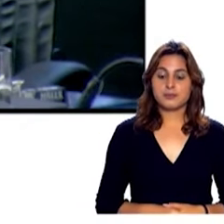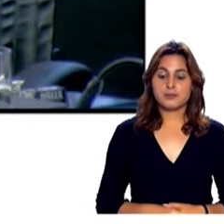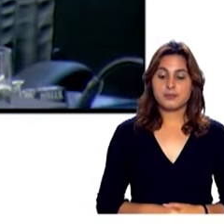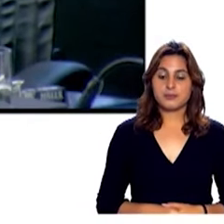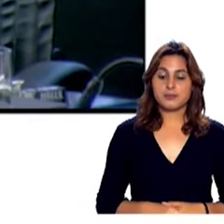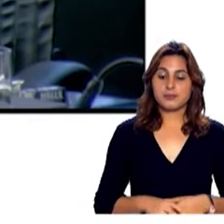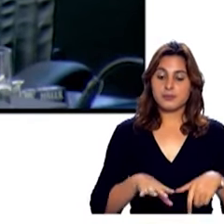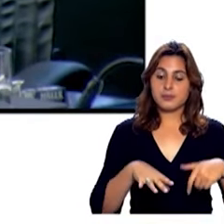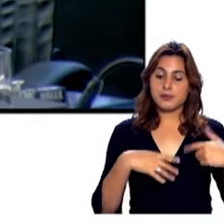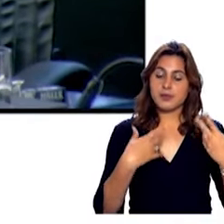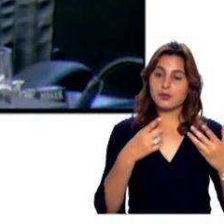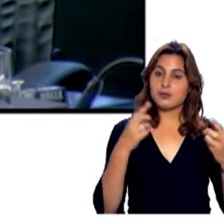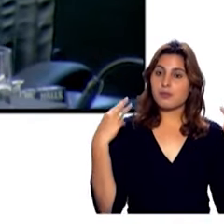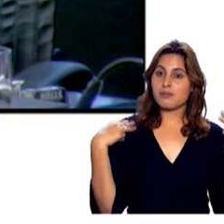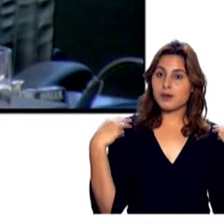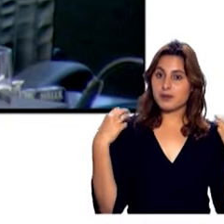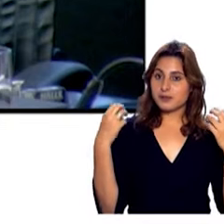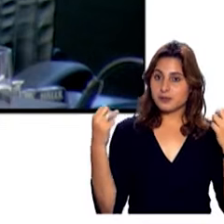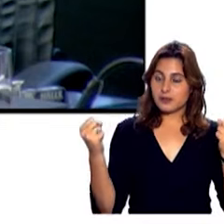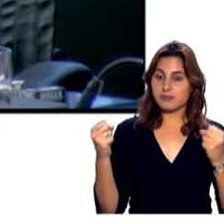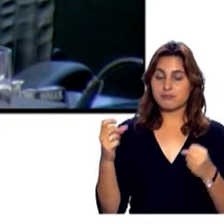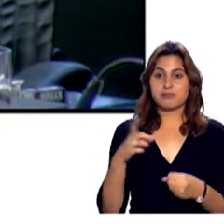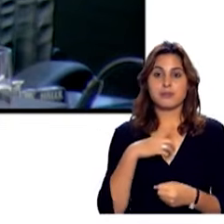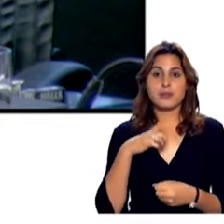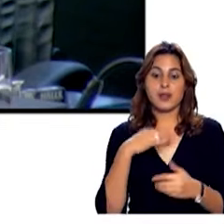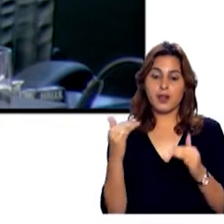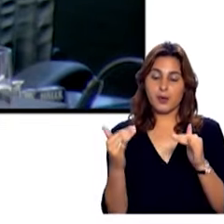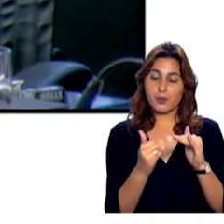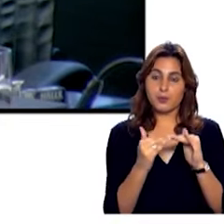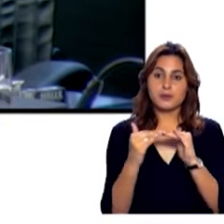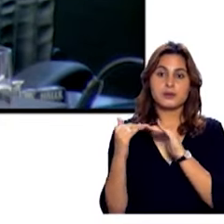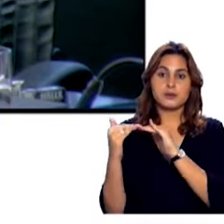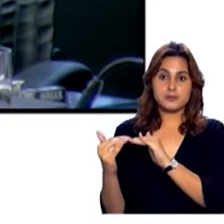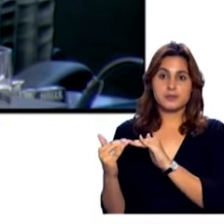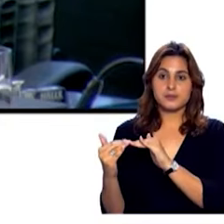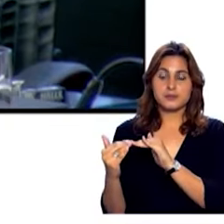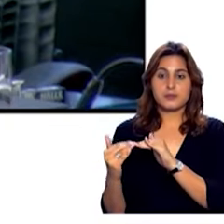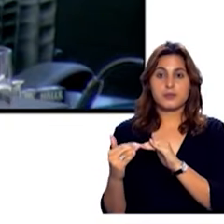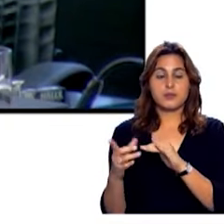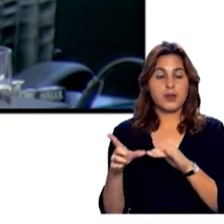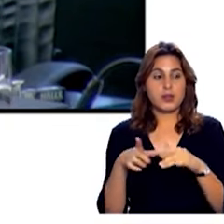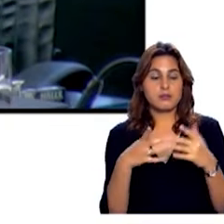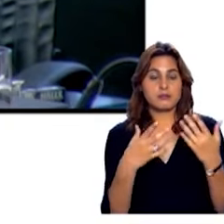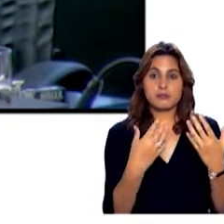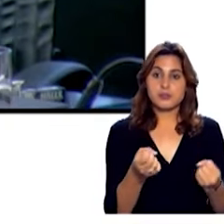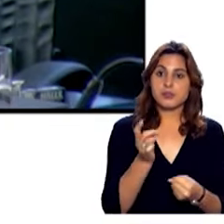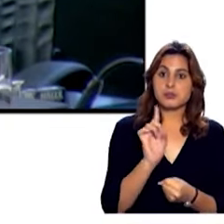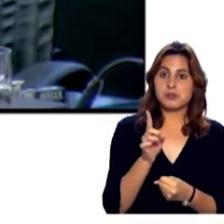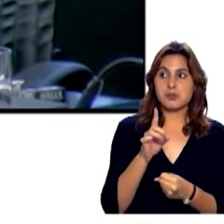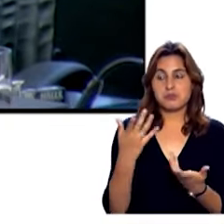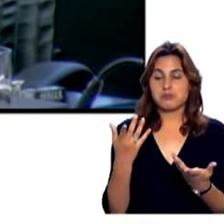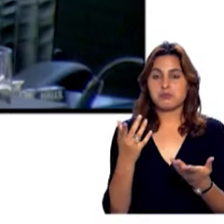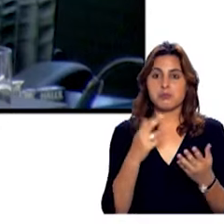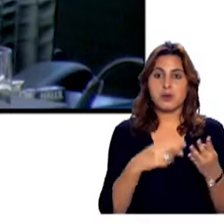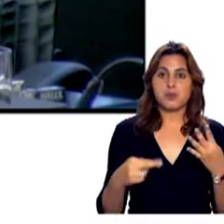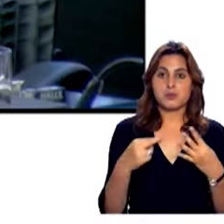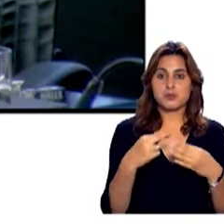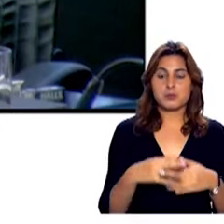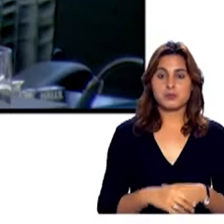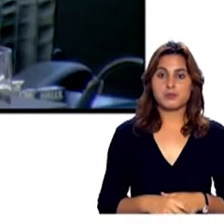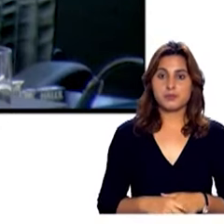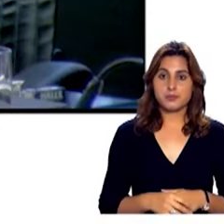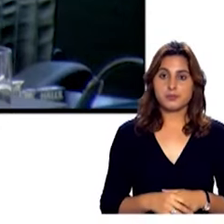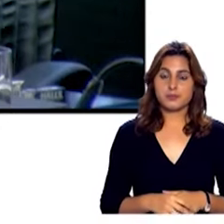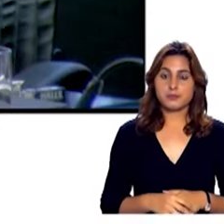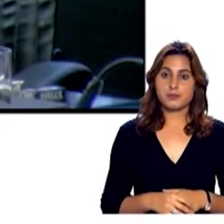por unanimidad si alguno de Los magistrados cree Que el recurso tiene que admitirse se admite Punto Mayor razonamiento Y